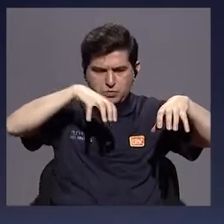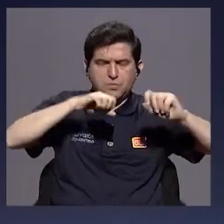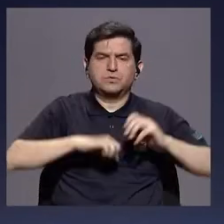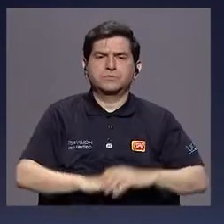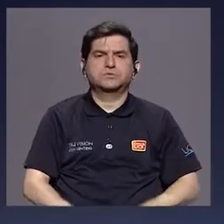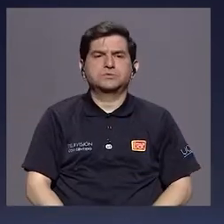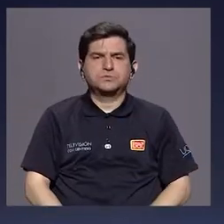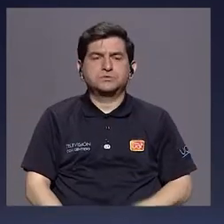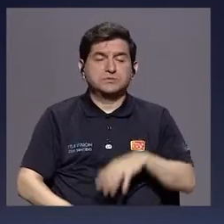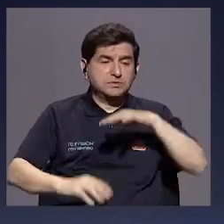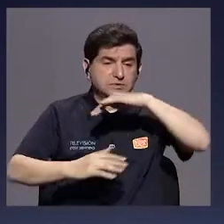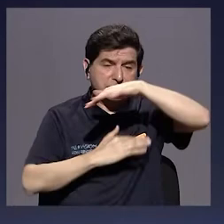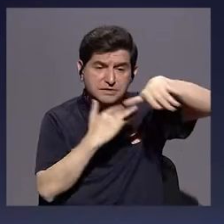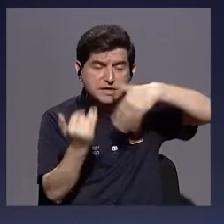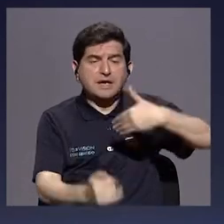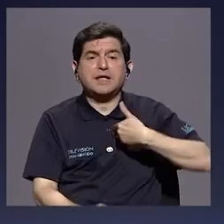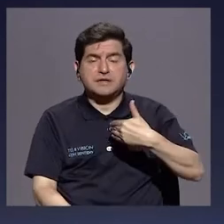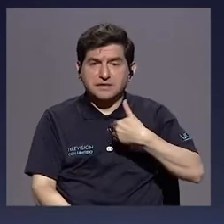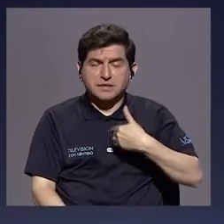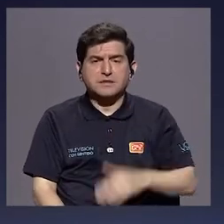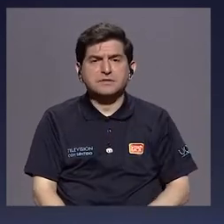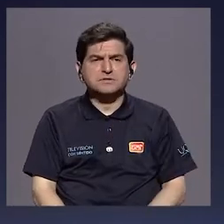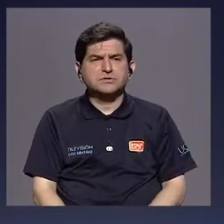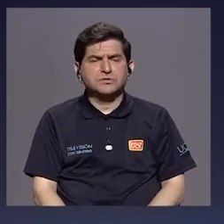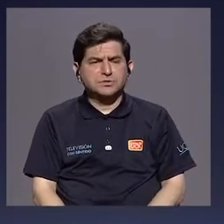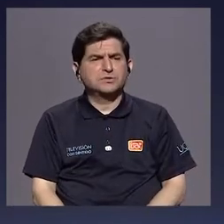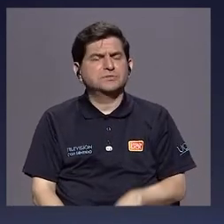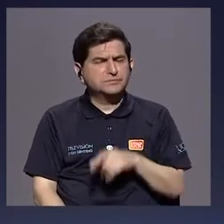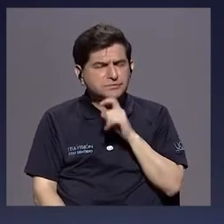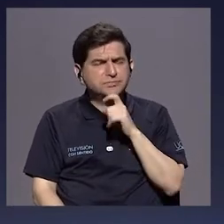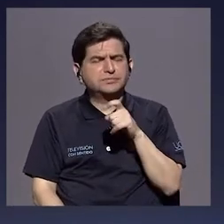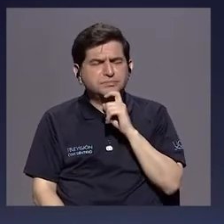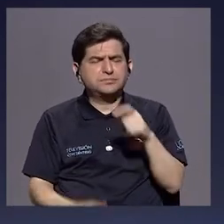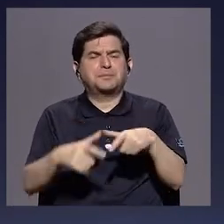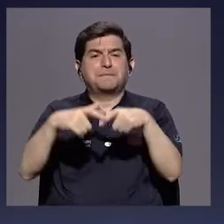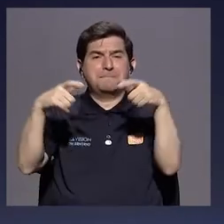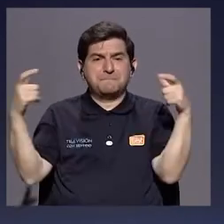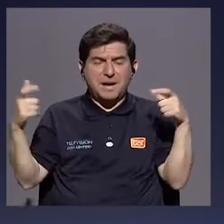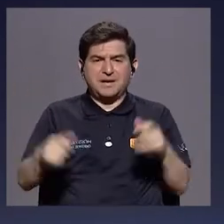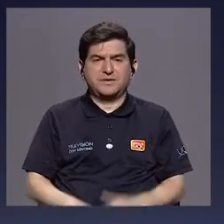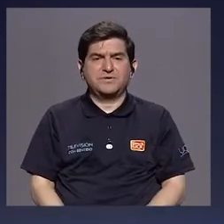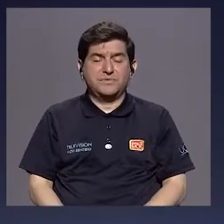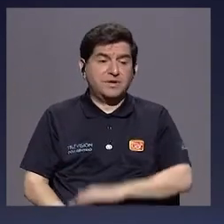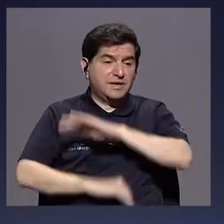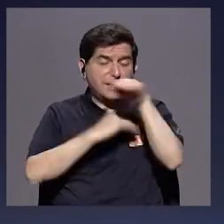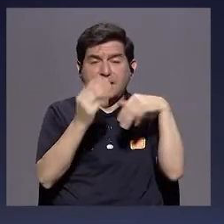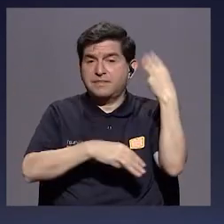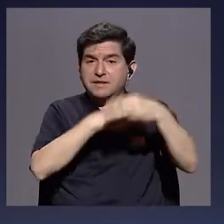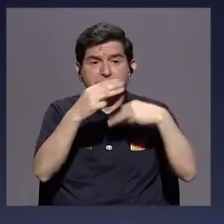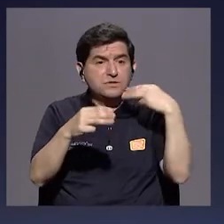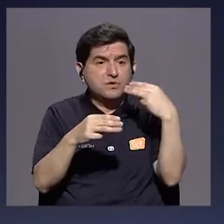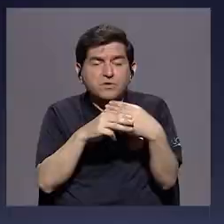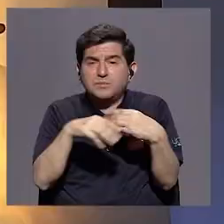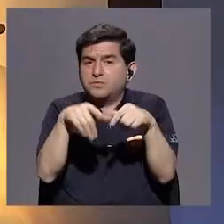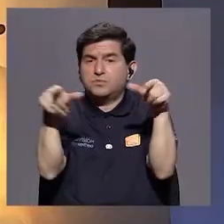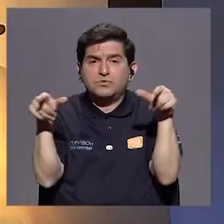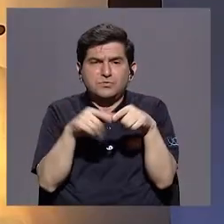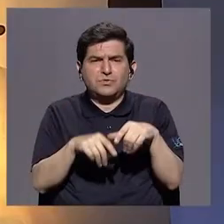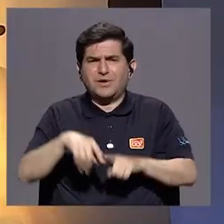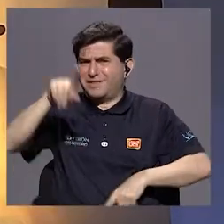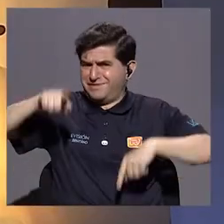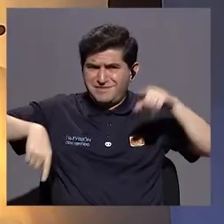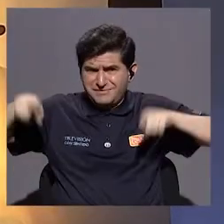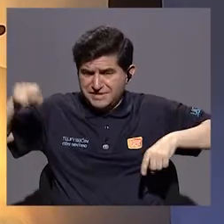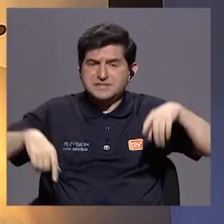interacciones que he tenido realmente cuesta mucho porque la mayoría viven por todo el mundo entonces mucha diversidad